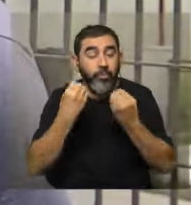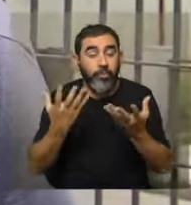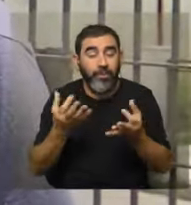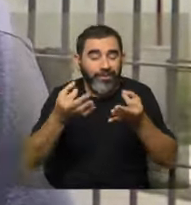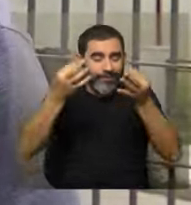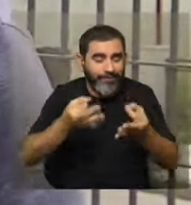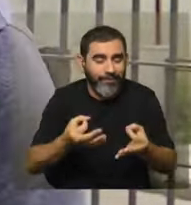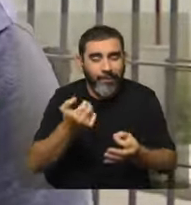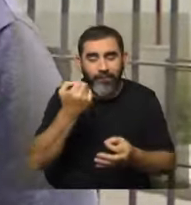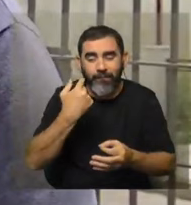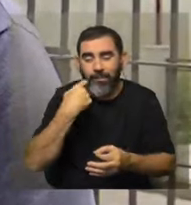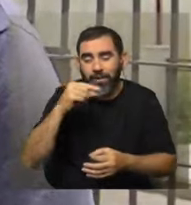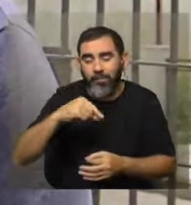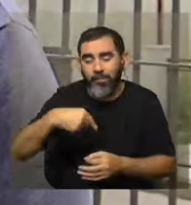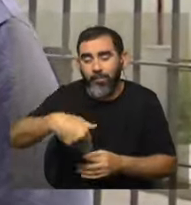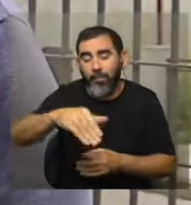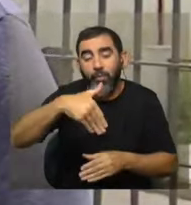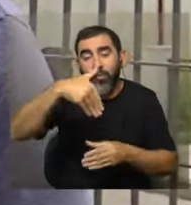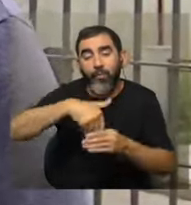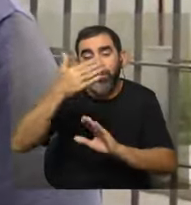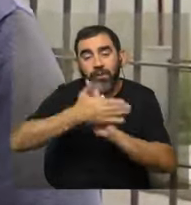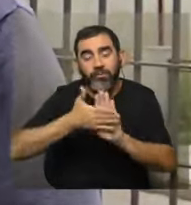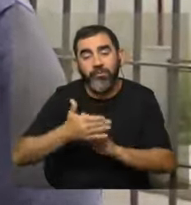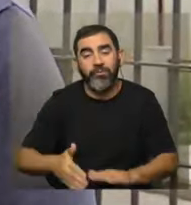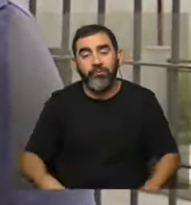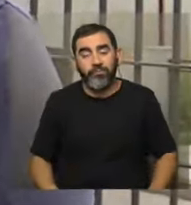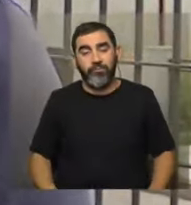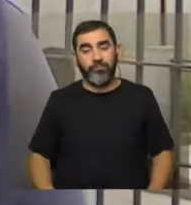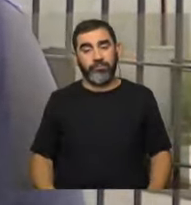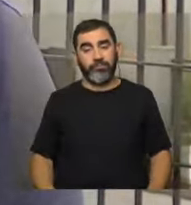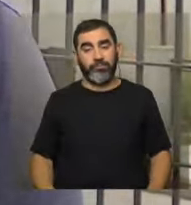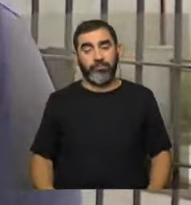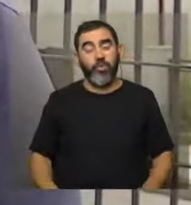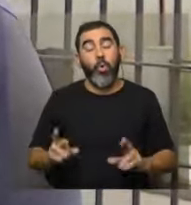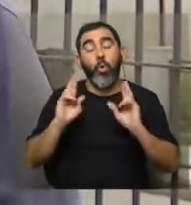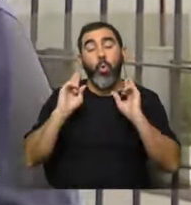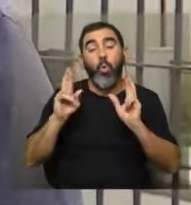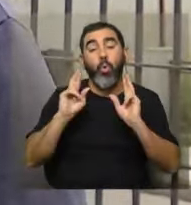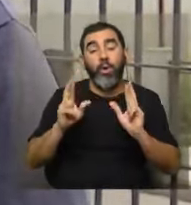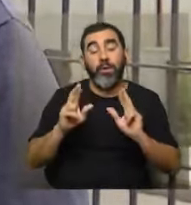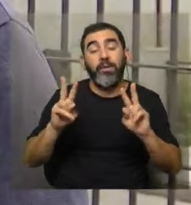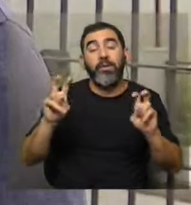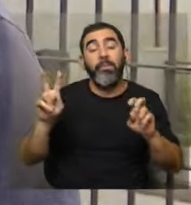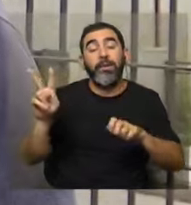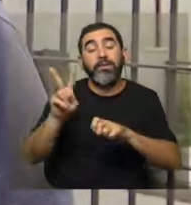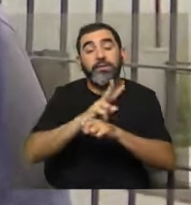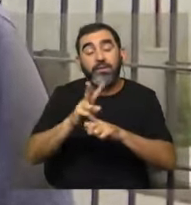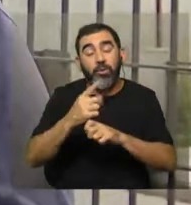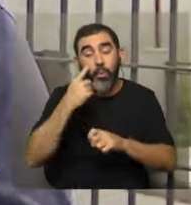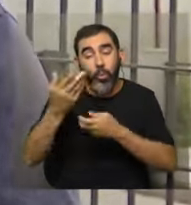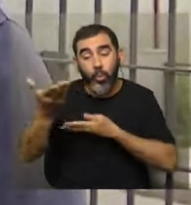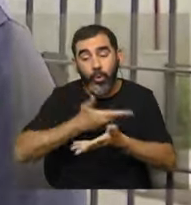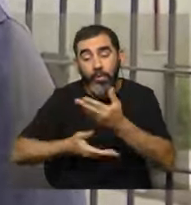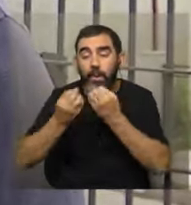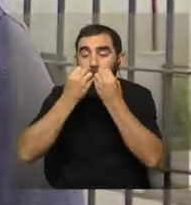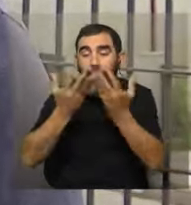a a pocos meses de las elecciones nacionales Yo creo que el deseo nuestro es que en materia de seguridad y convivencia el país